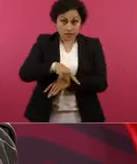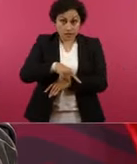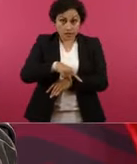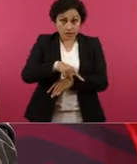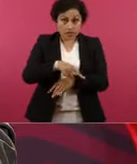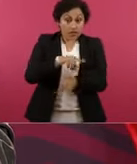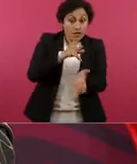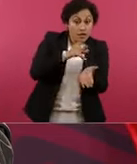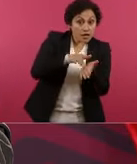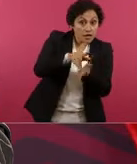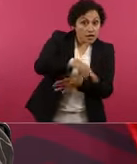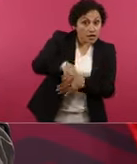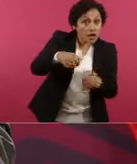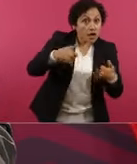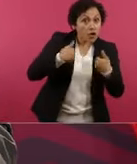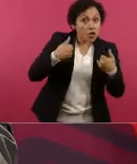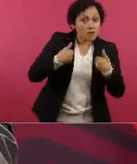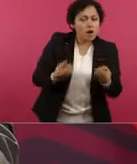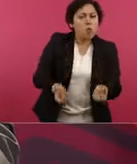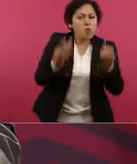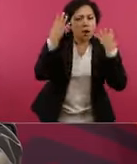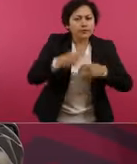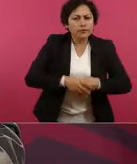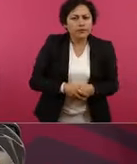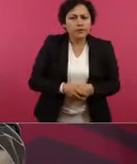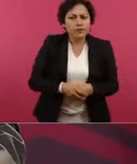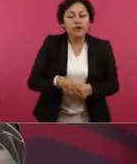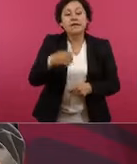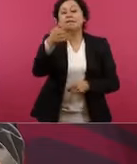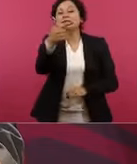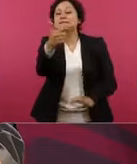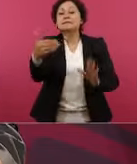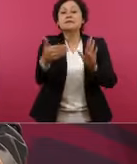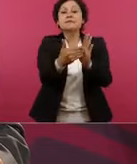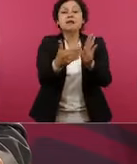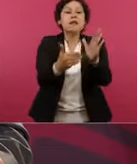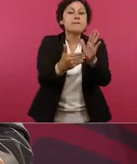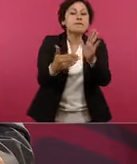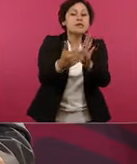a los jóvenes 7 mil millones de pesos, en 36 años.